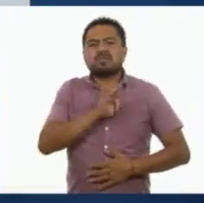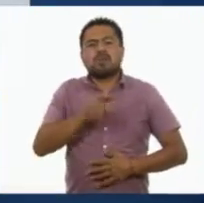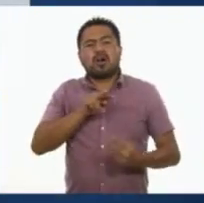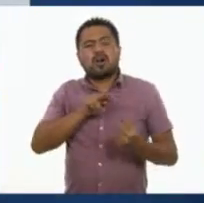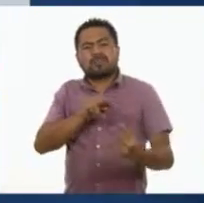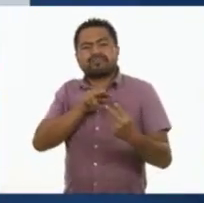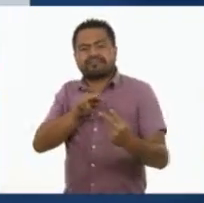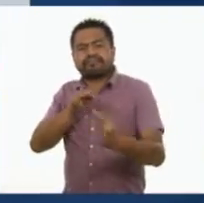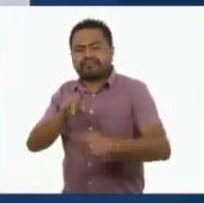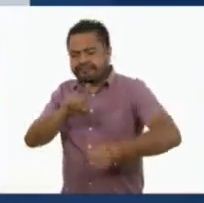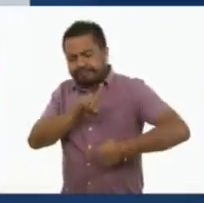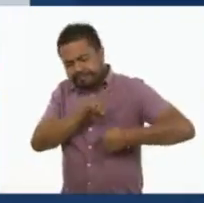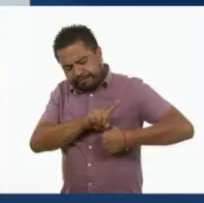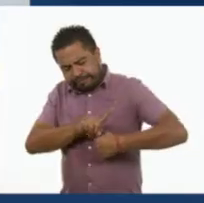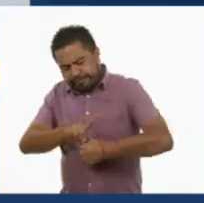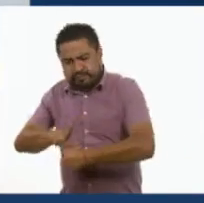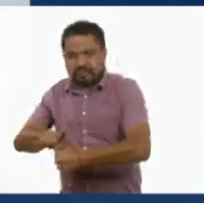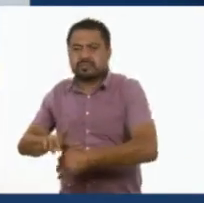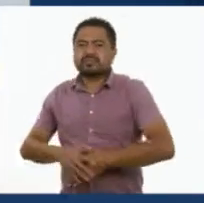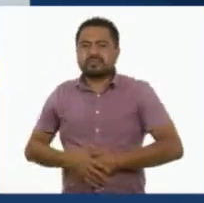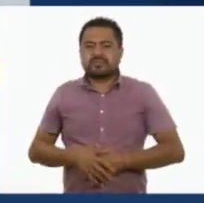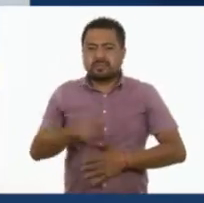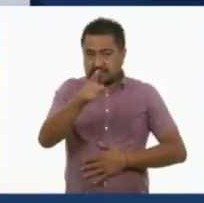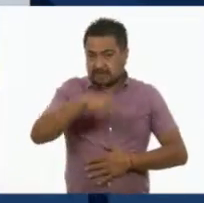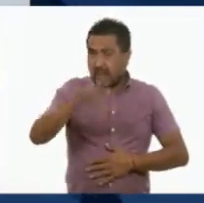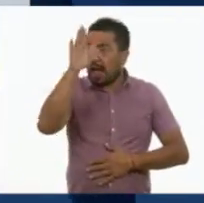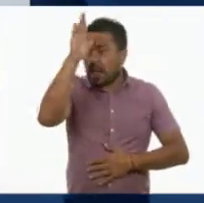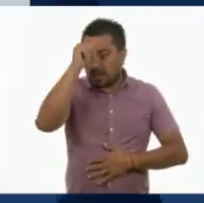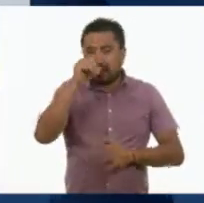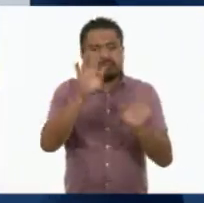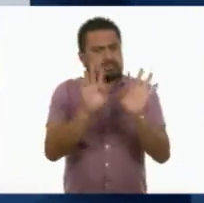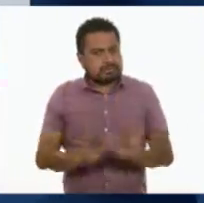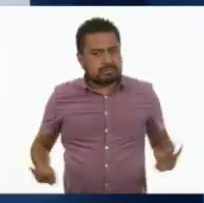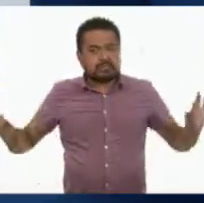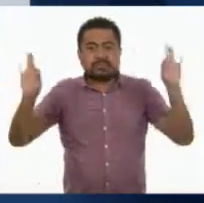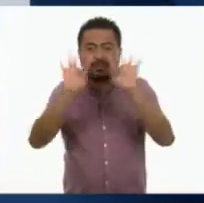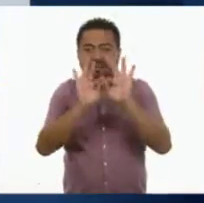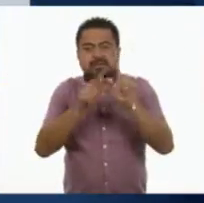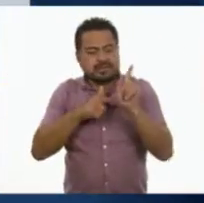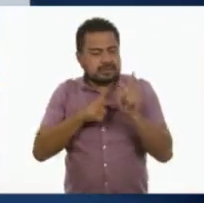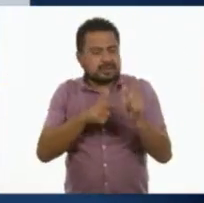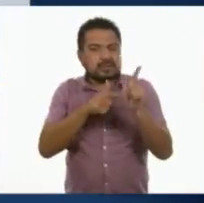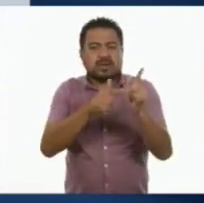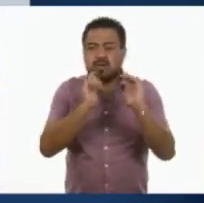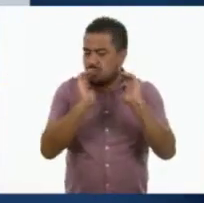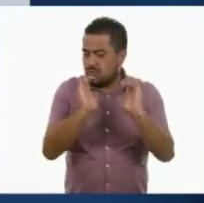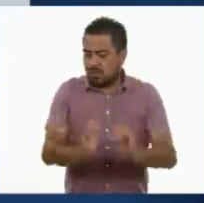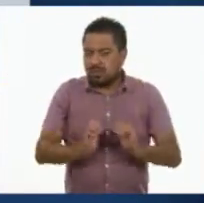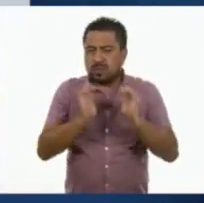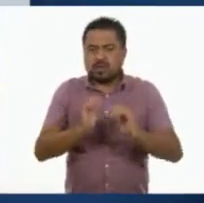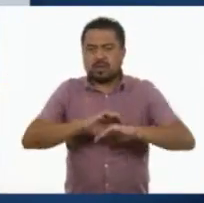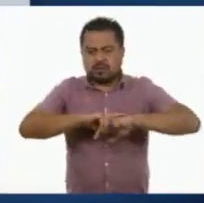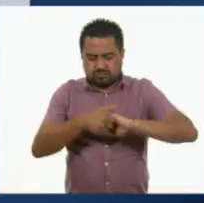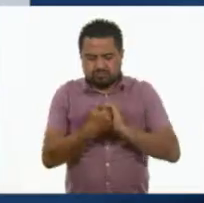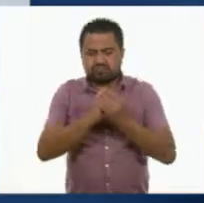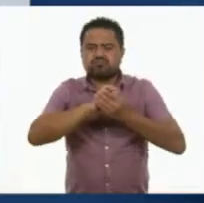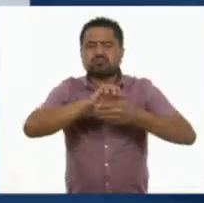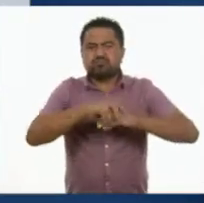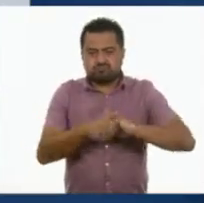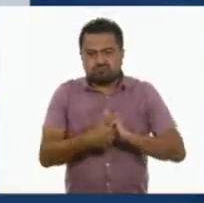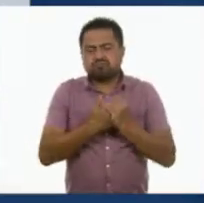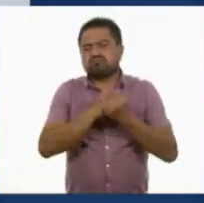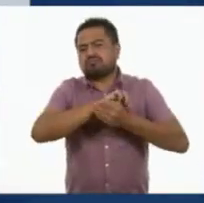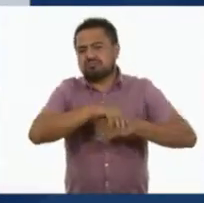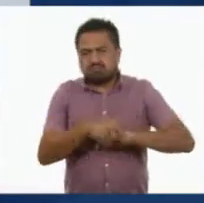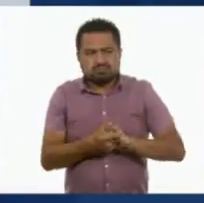ver todos los días! Recuerden que es importante seguir cuidándonos, lavándonos las manos por